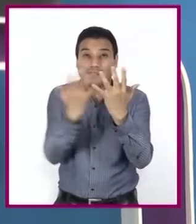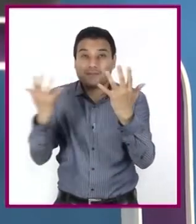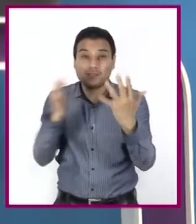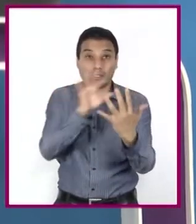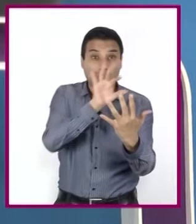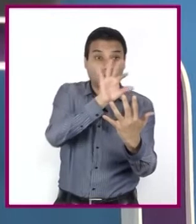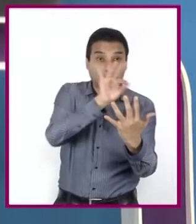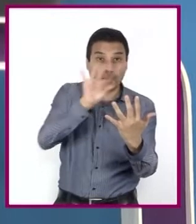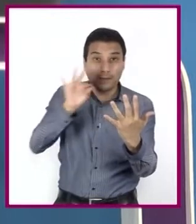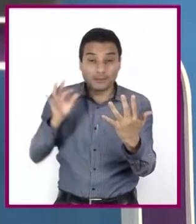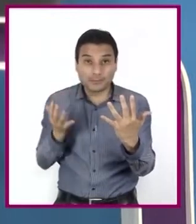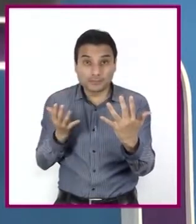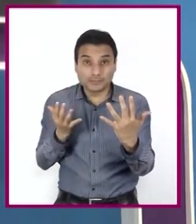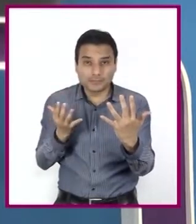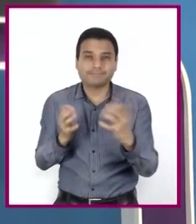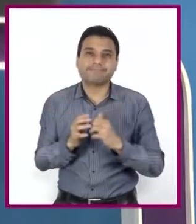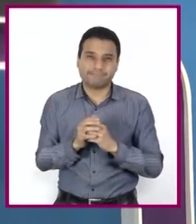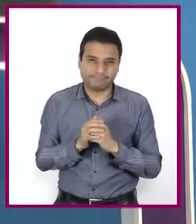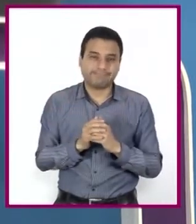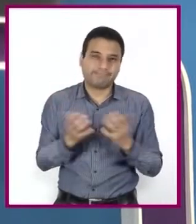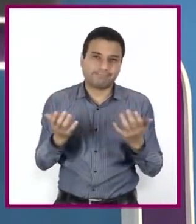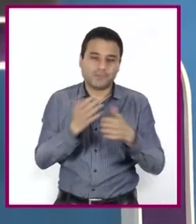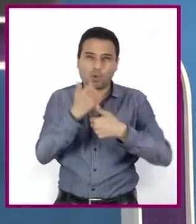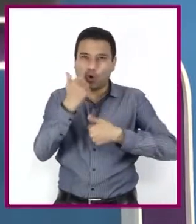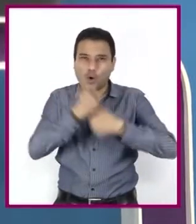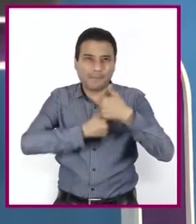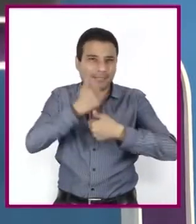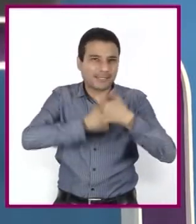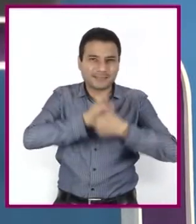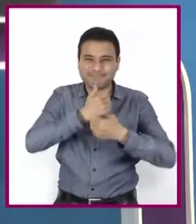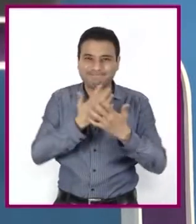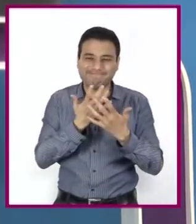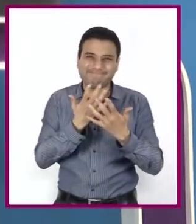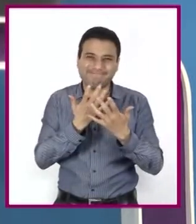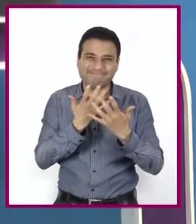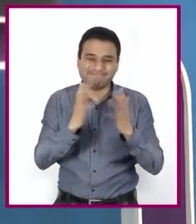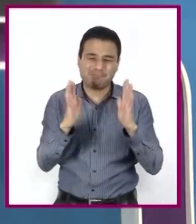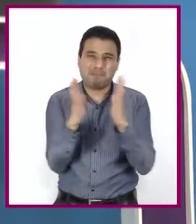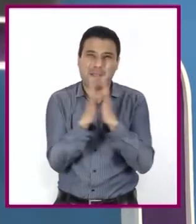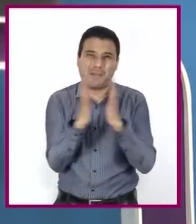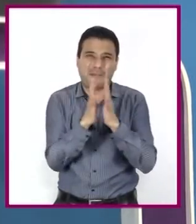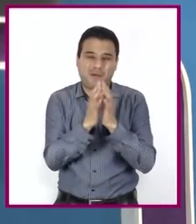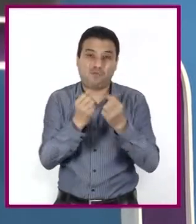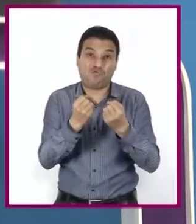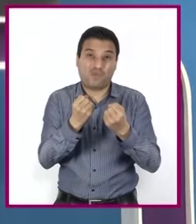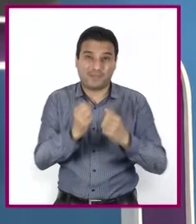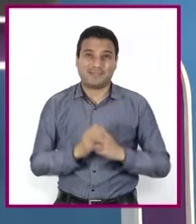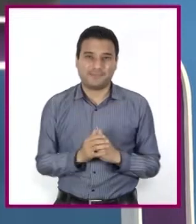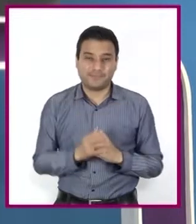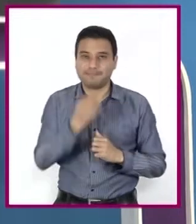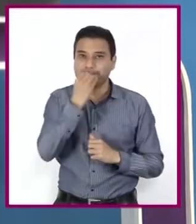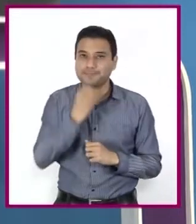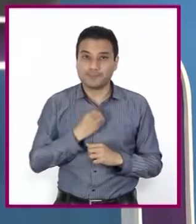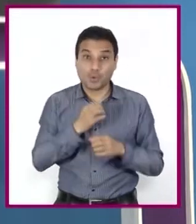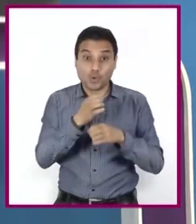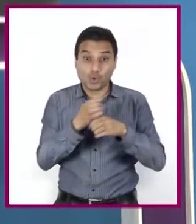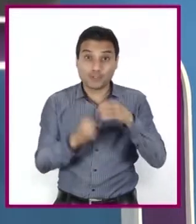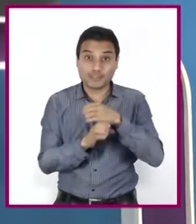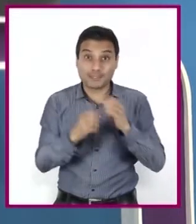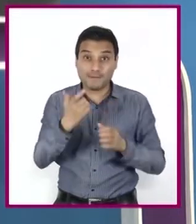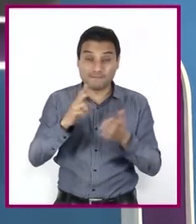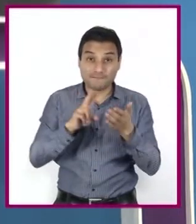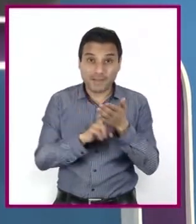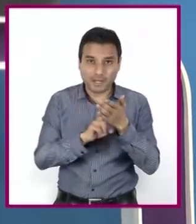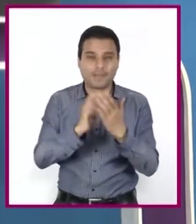materias primas, otros competidores no pueden desplazar sus productos, bajando así los precios y, por